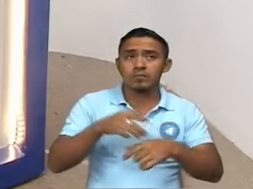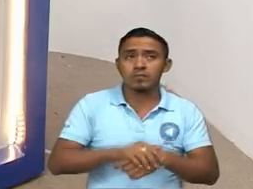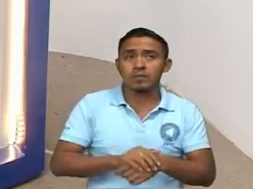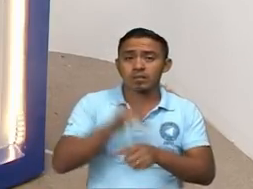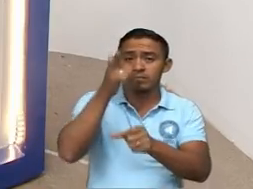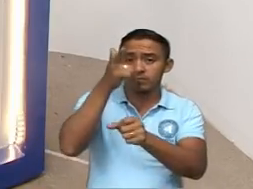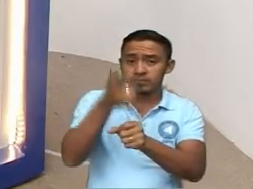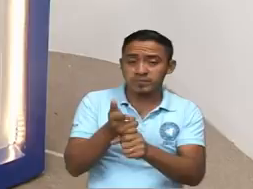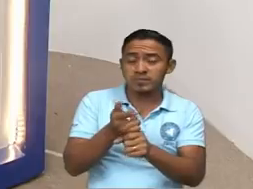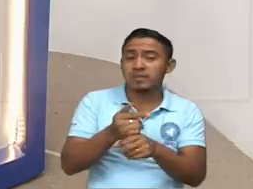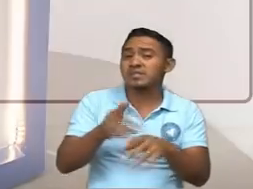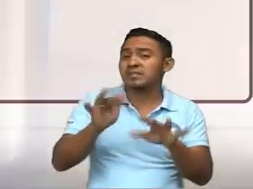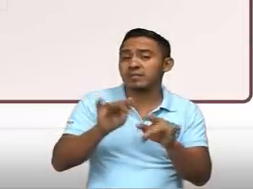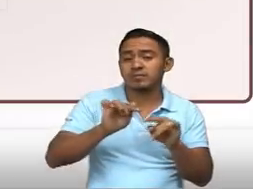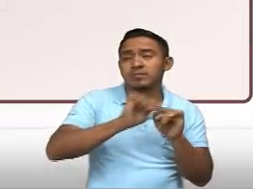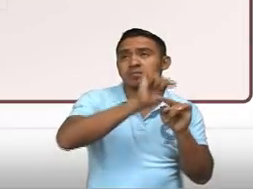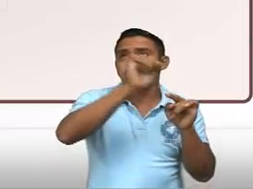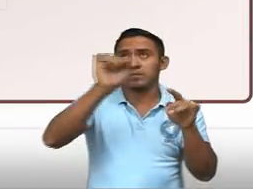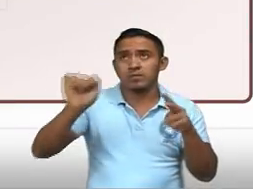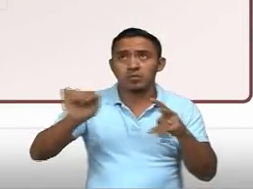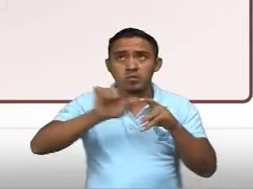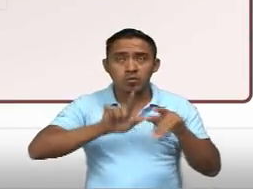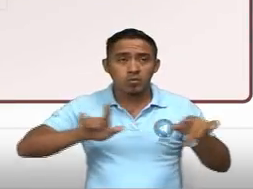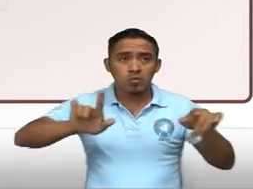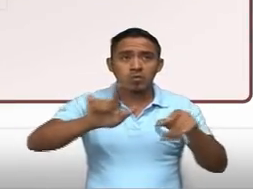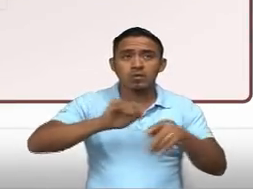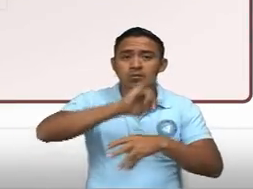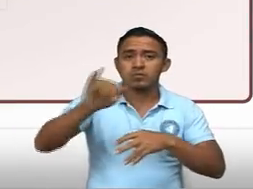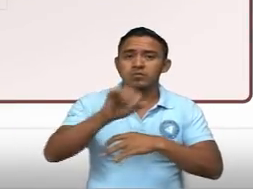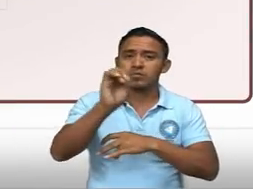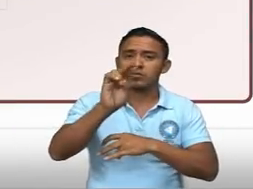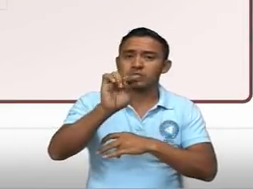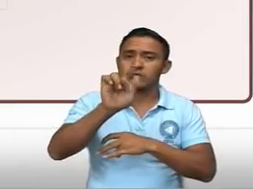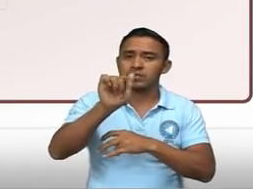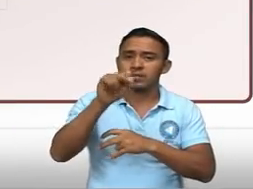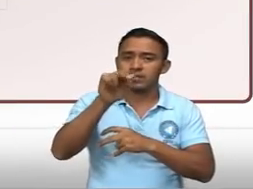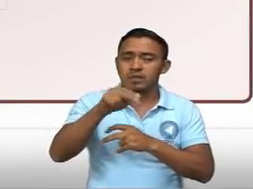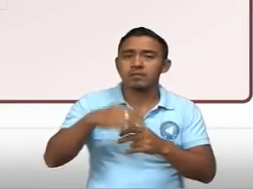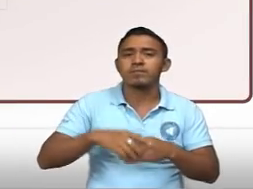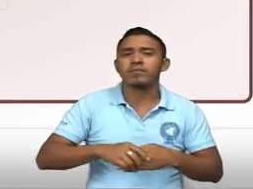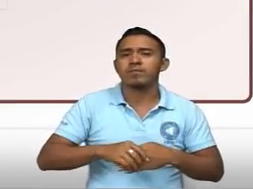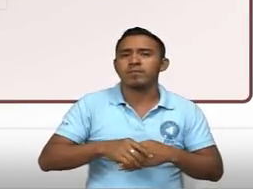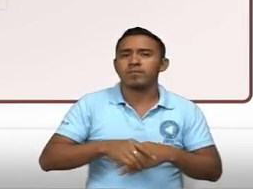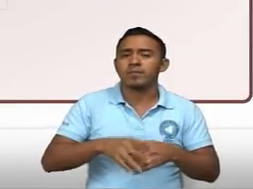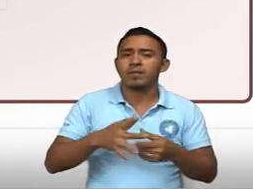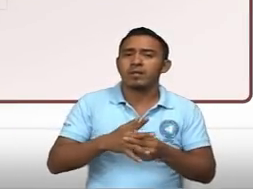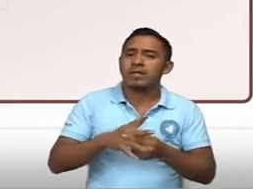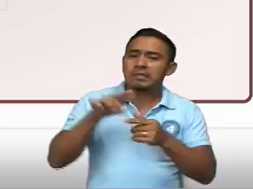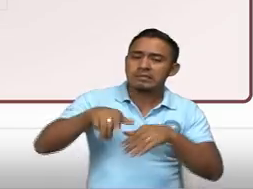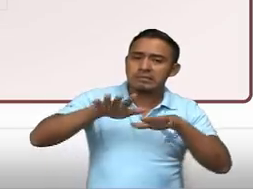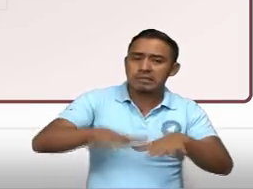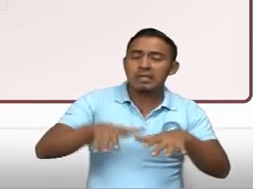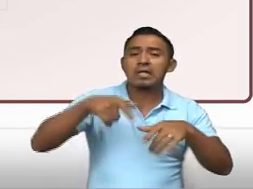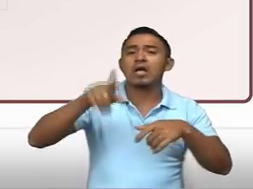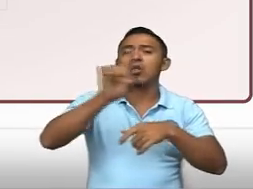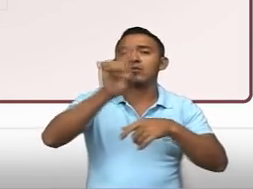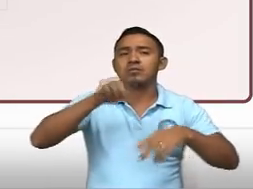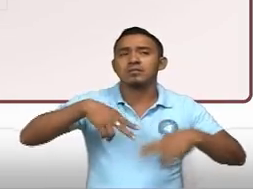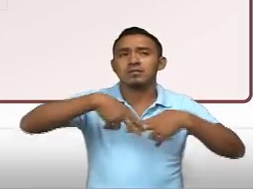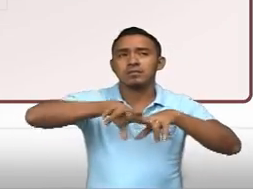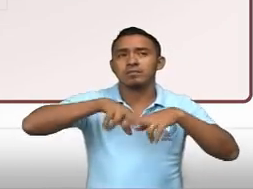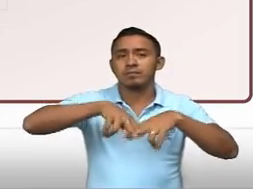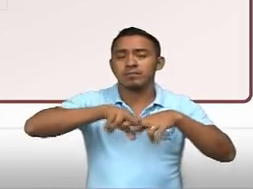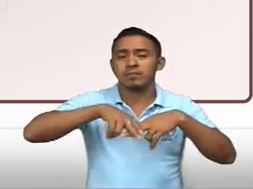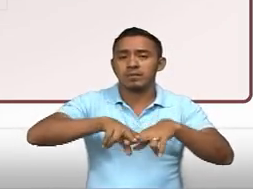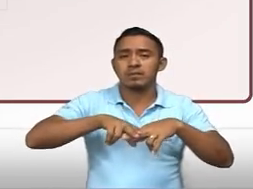un enlace con nuestro compañero de labores, Jonathan Castro, quien precisamente se encuentra ya ubicado en